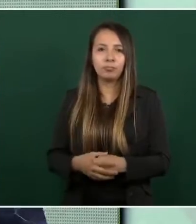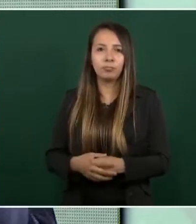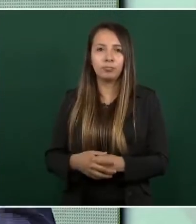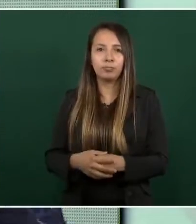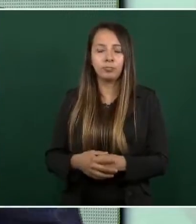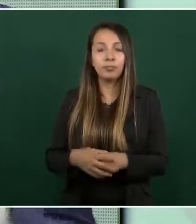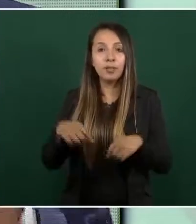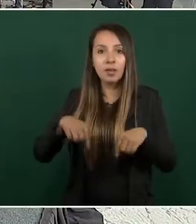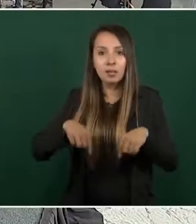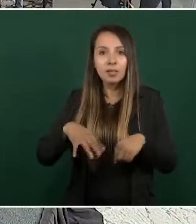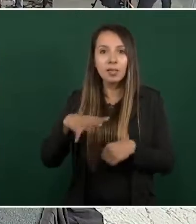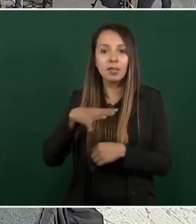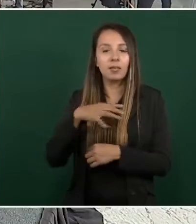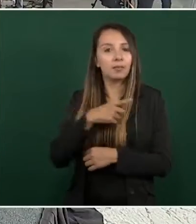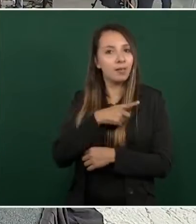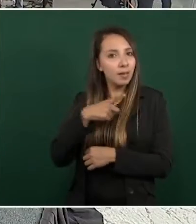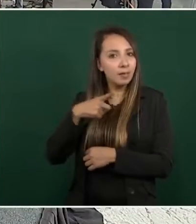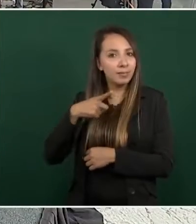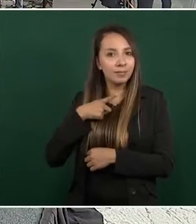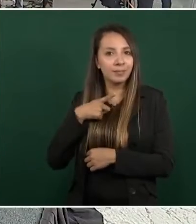Aquí tenemos que